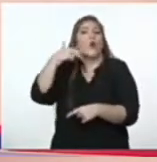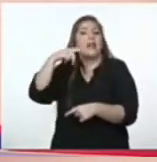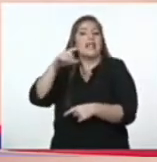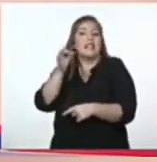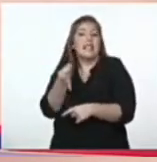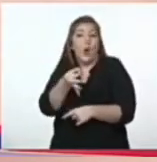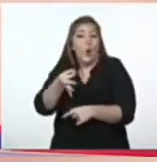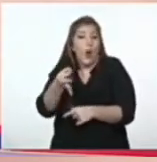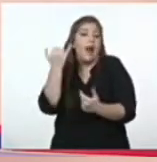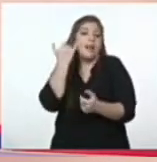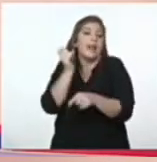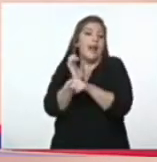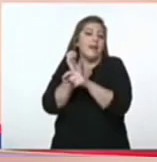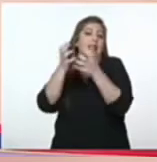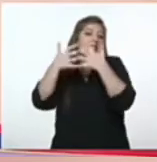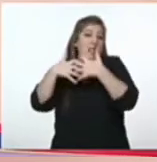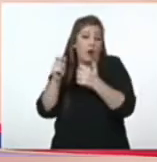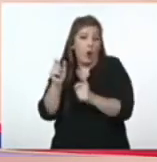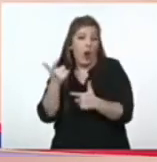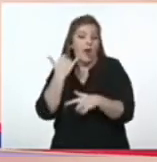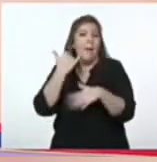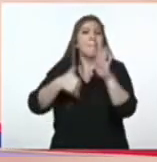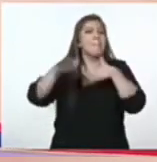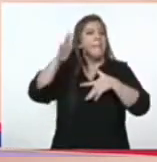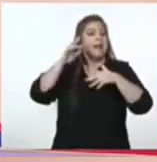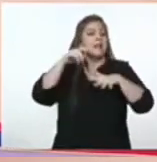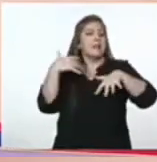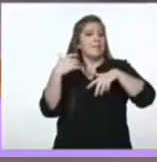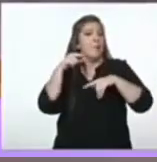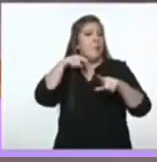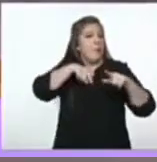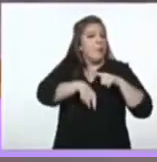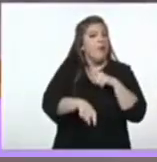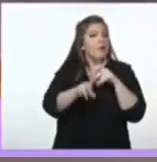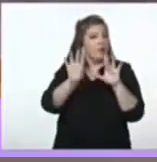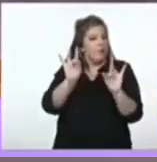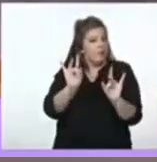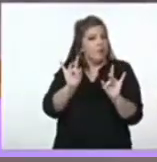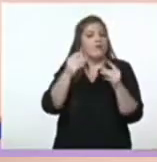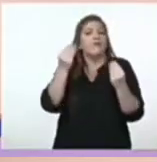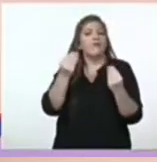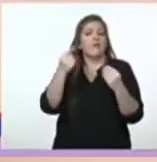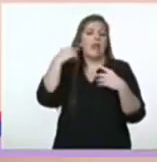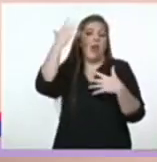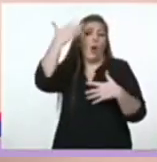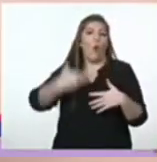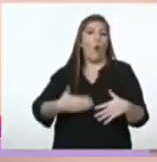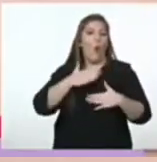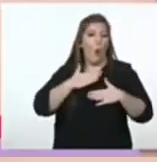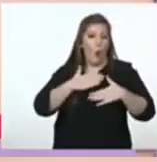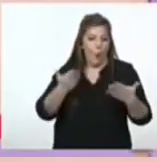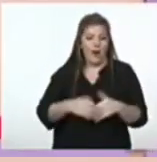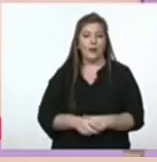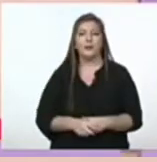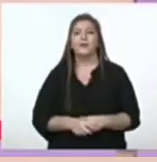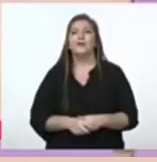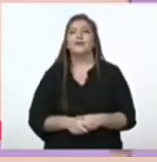más complejo es el de los seres humanos. Claro. Sí, eso sí, lo el podemos cerebro decir. más complejo. El más complejo. Bien.